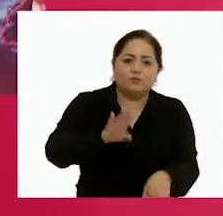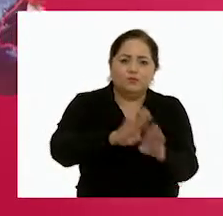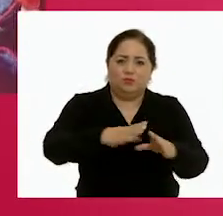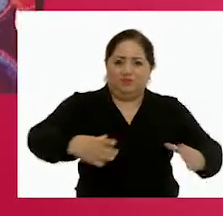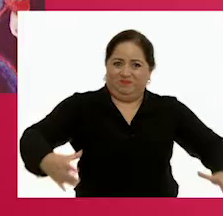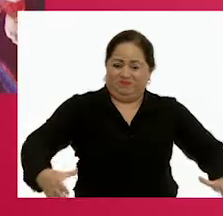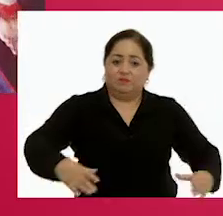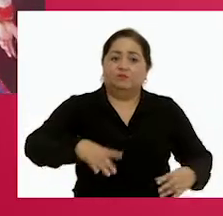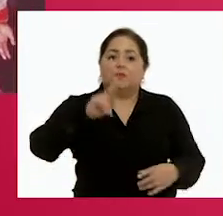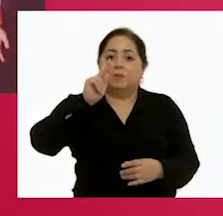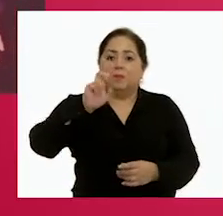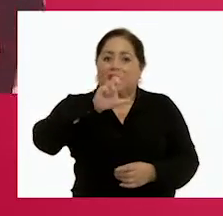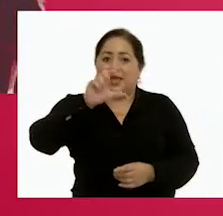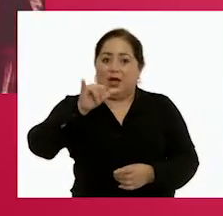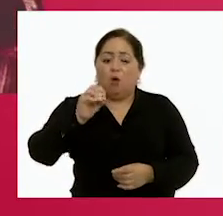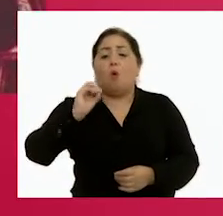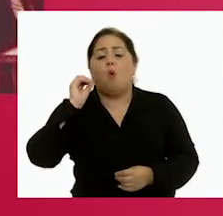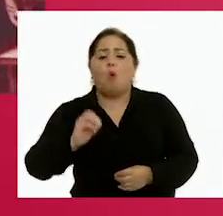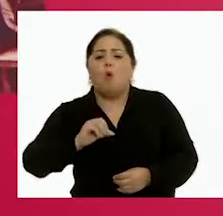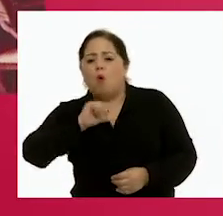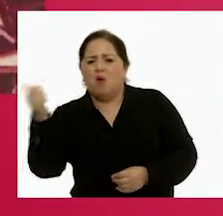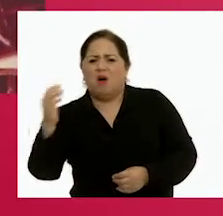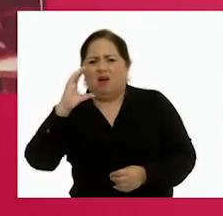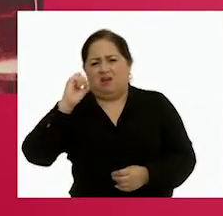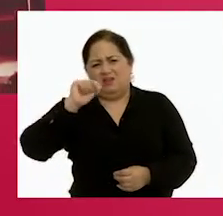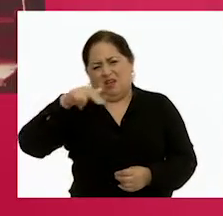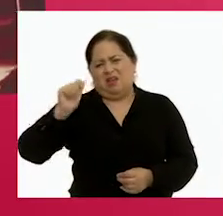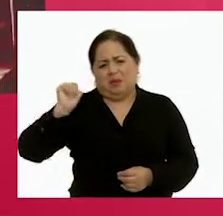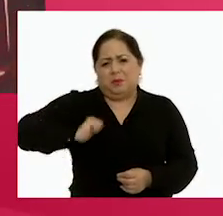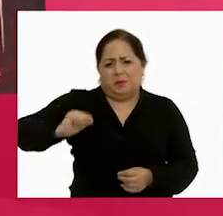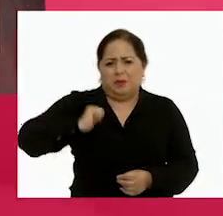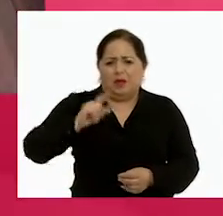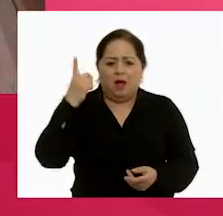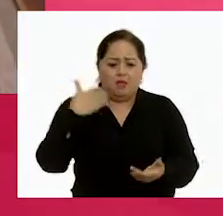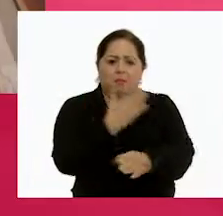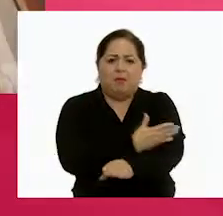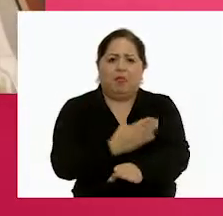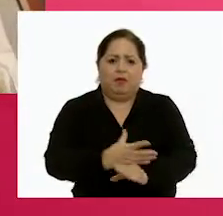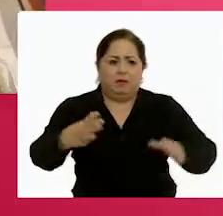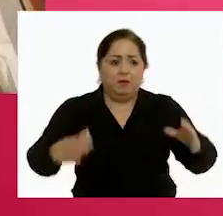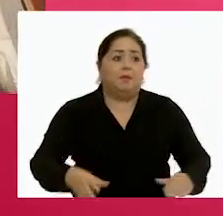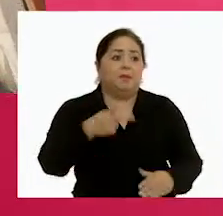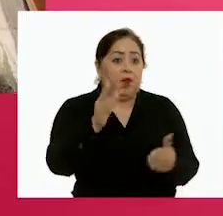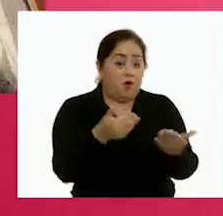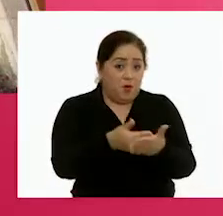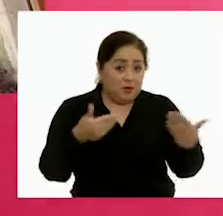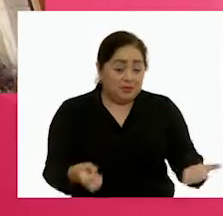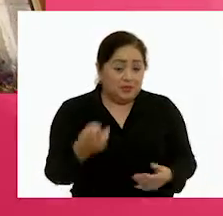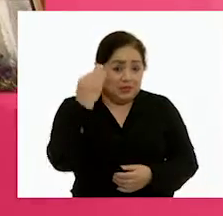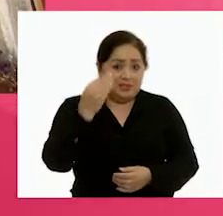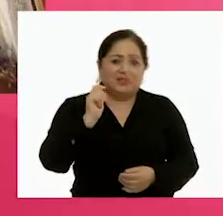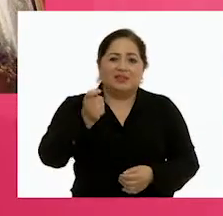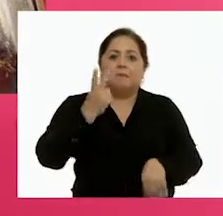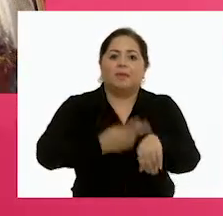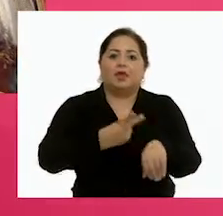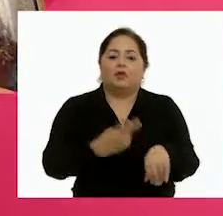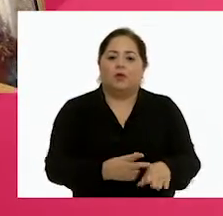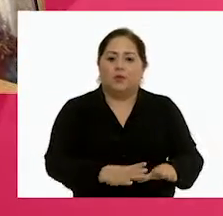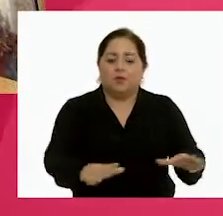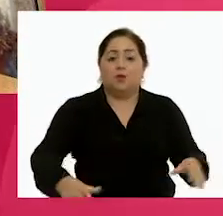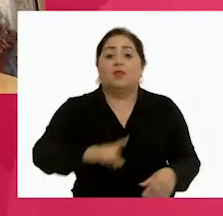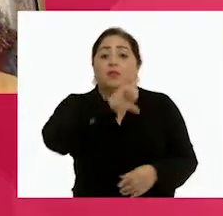botija, pellejo o en una castaña que anteriormente estaba hecha de madera y hoy en día es de fibra de vidrio,